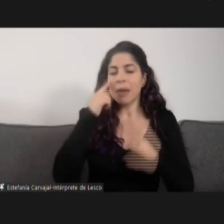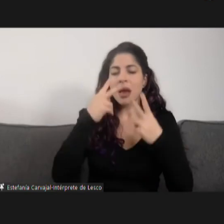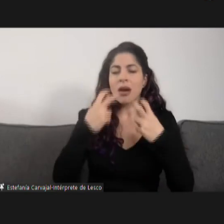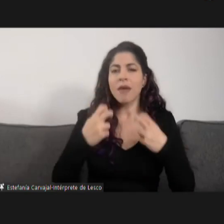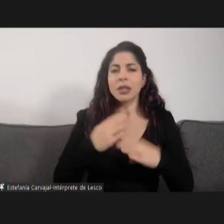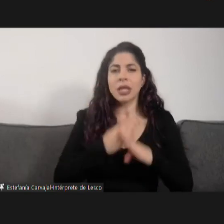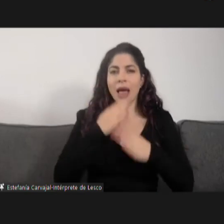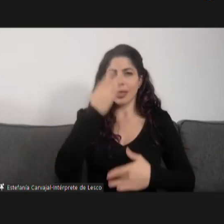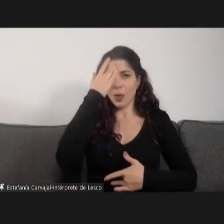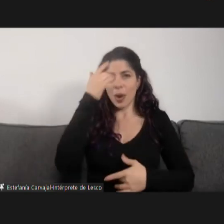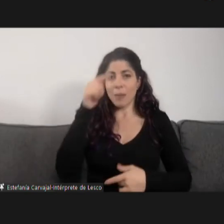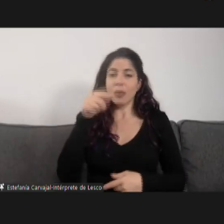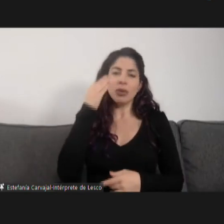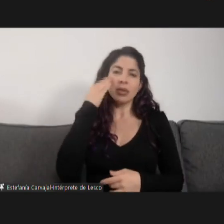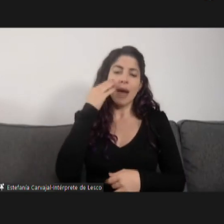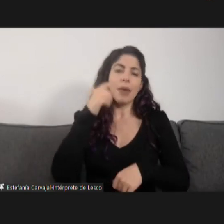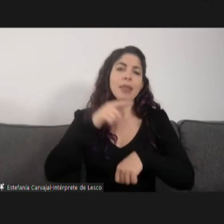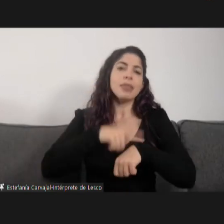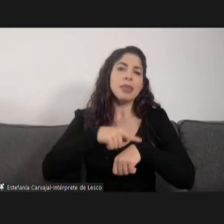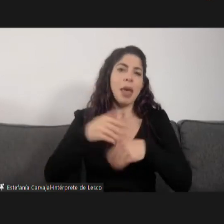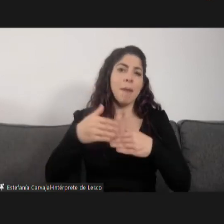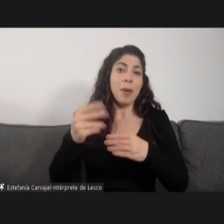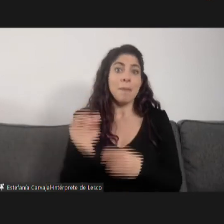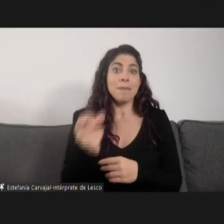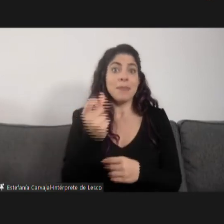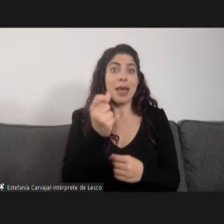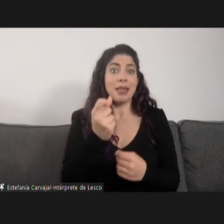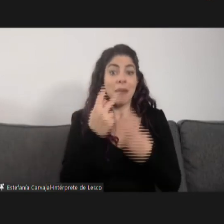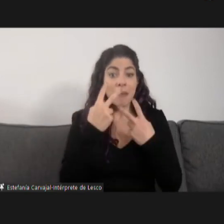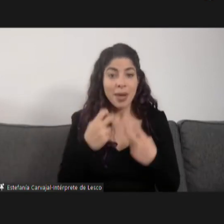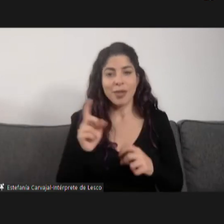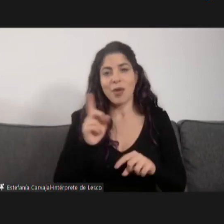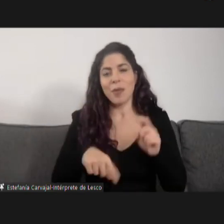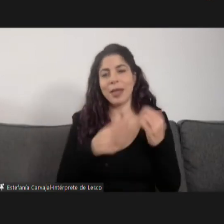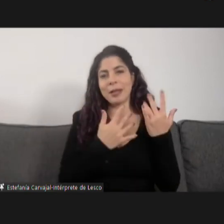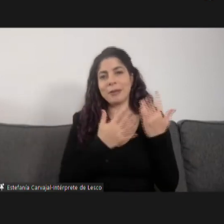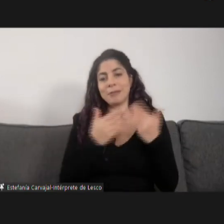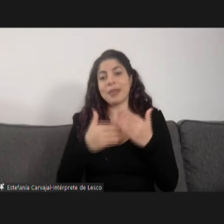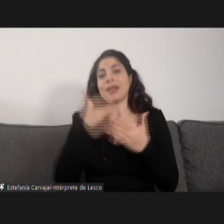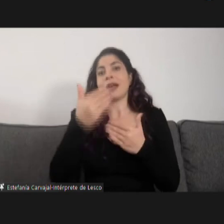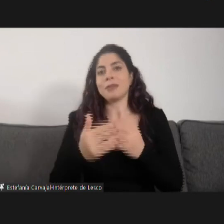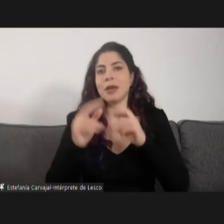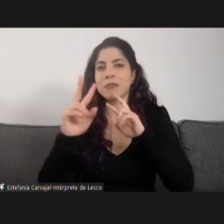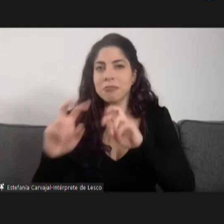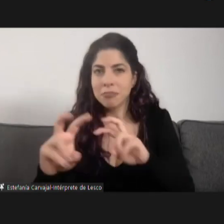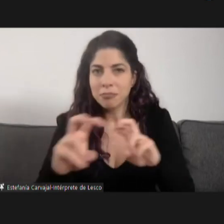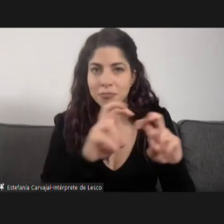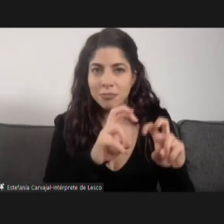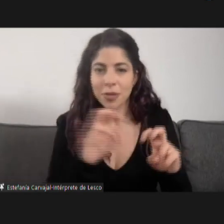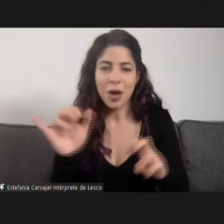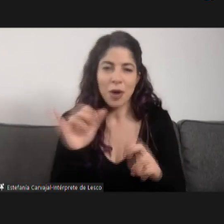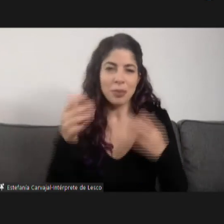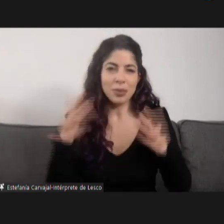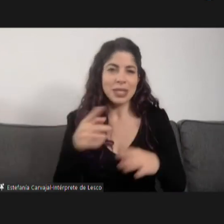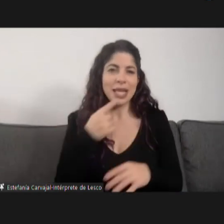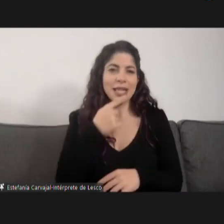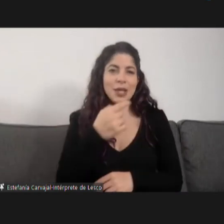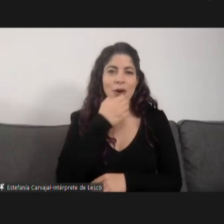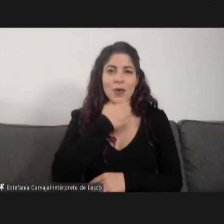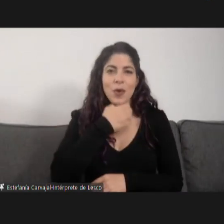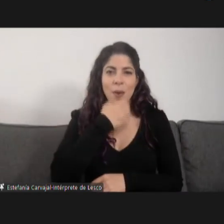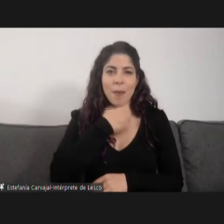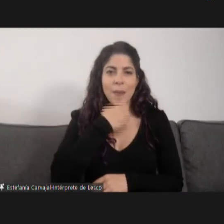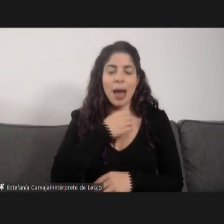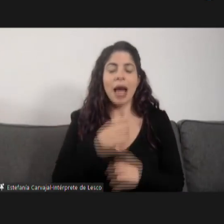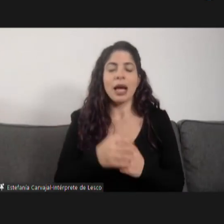también que esto pues tiene su tiempo, no es instantáneo, y también se podría hacer eventualmente por un muestreo. Como ya lo indica Román Macaya,